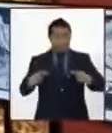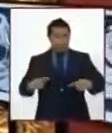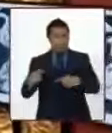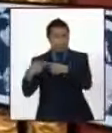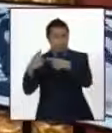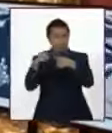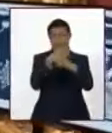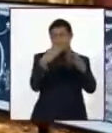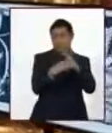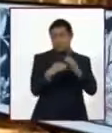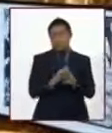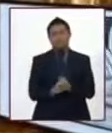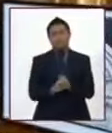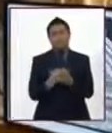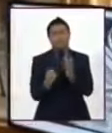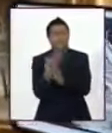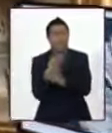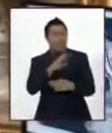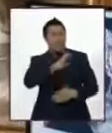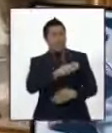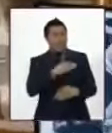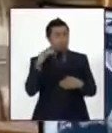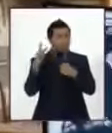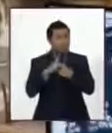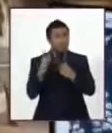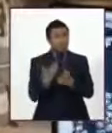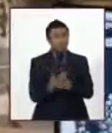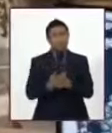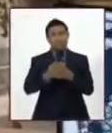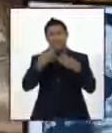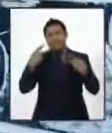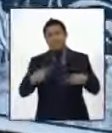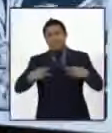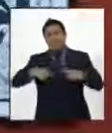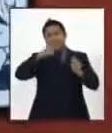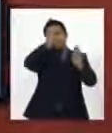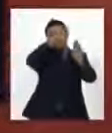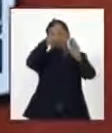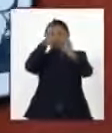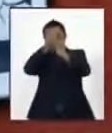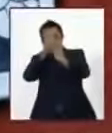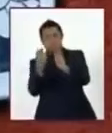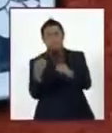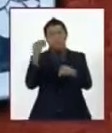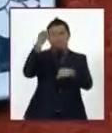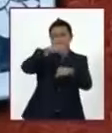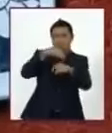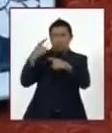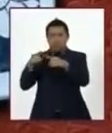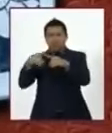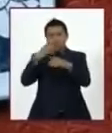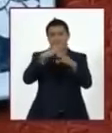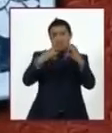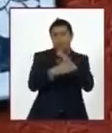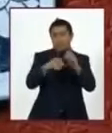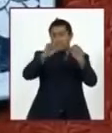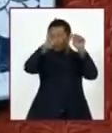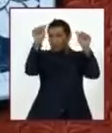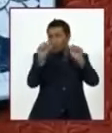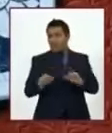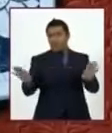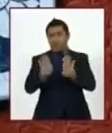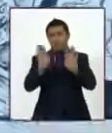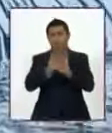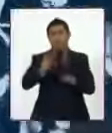los artesanos indígenas añadieron componentes prehispánicos, como imágenes de la flora y fauna, características